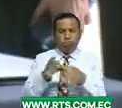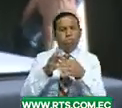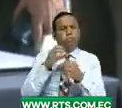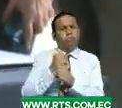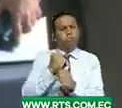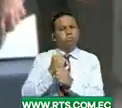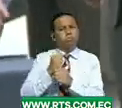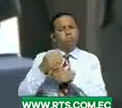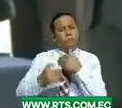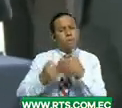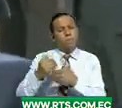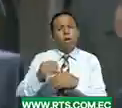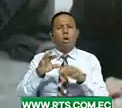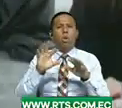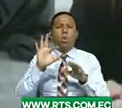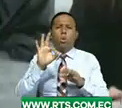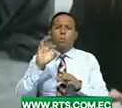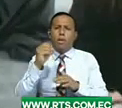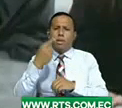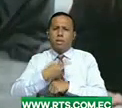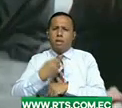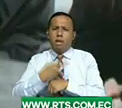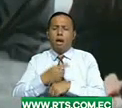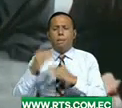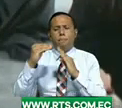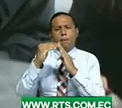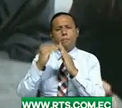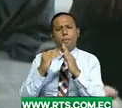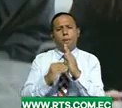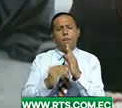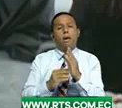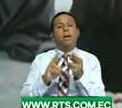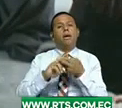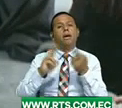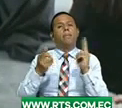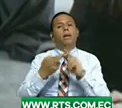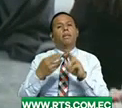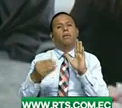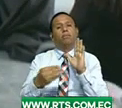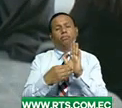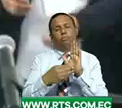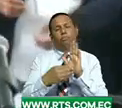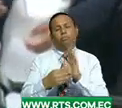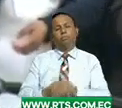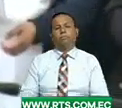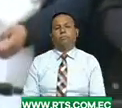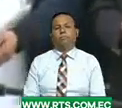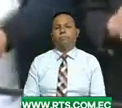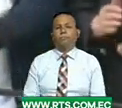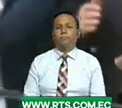reglamento respectivo donde se establezca el financiamiento y aplicación de la ley. Informó Mauricio Sánchez.